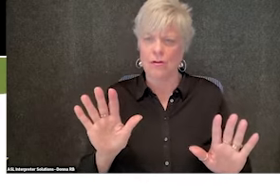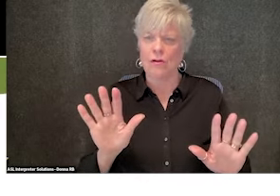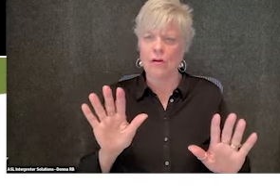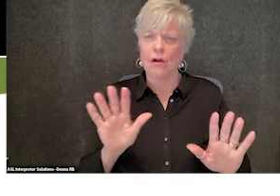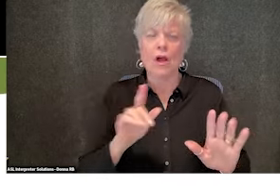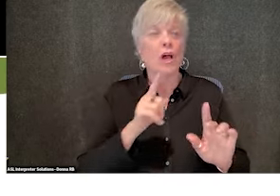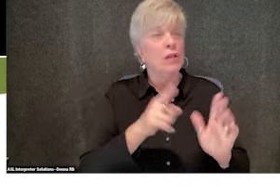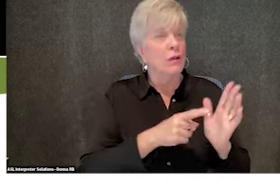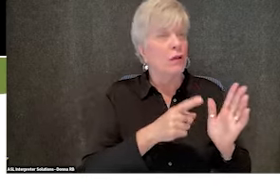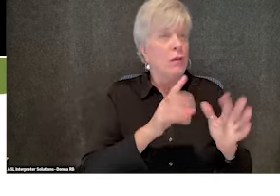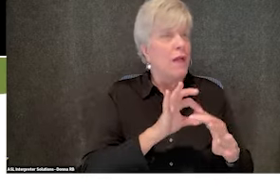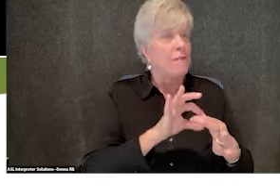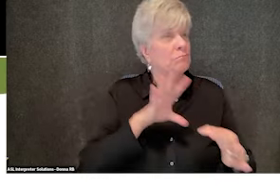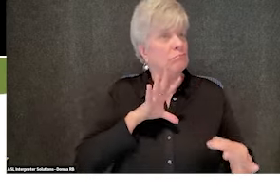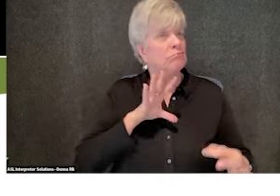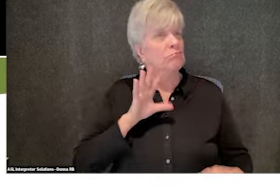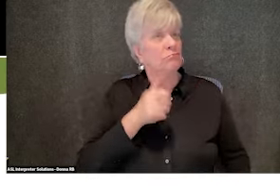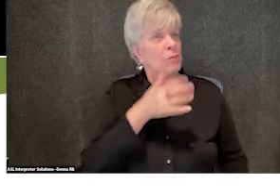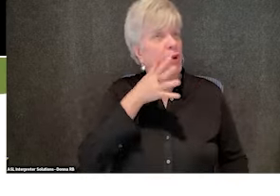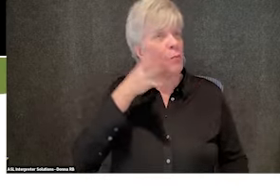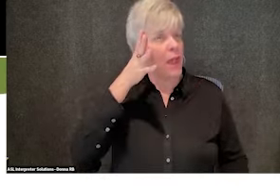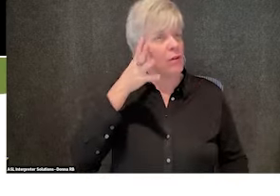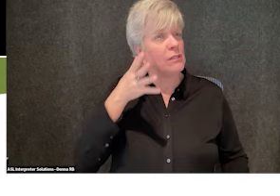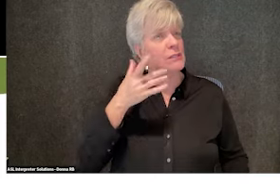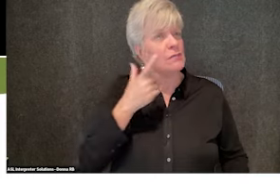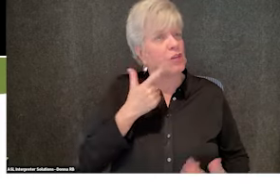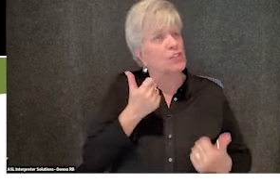aparte, dependiente, cuidarse,